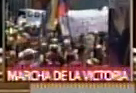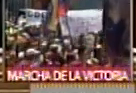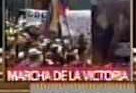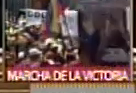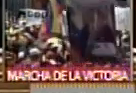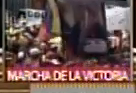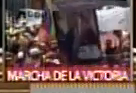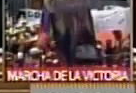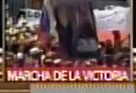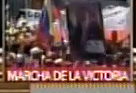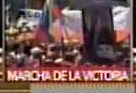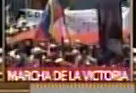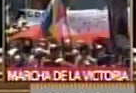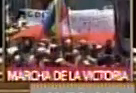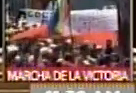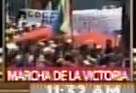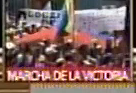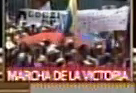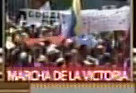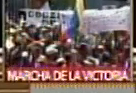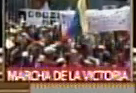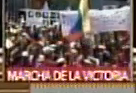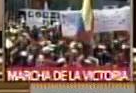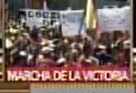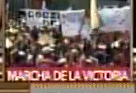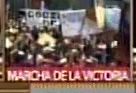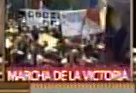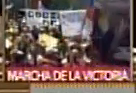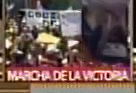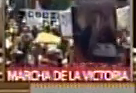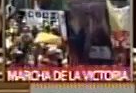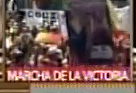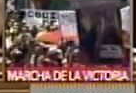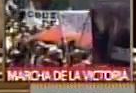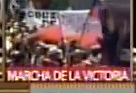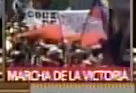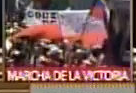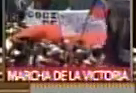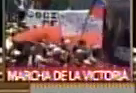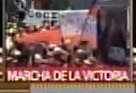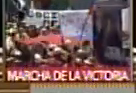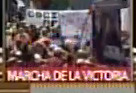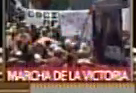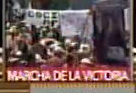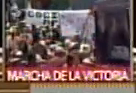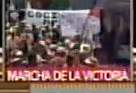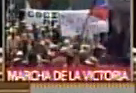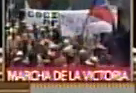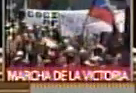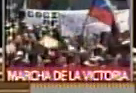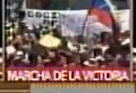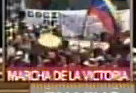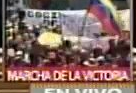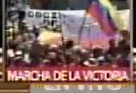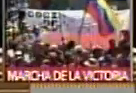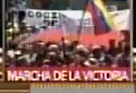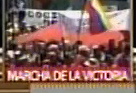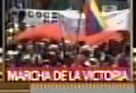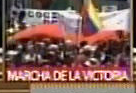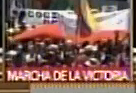maldad, con toda la criminalidad de quienes odian.